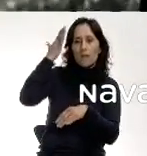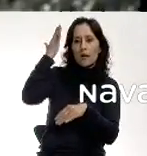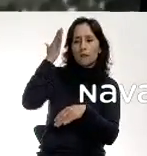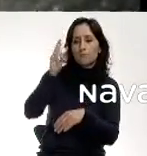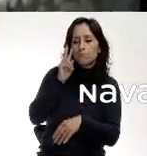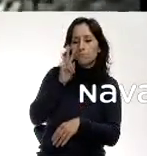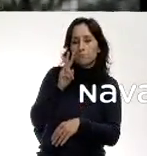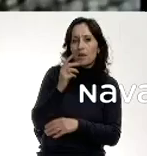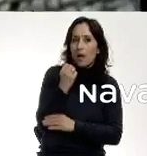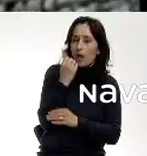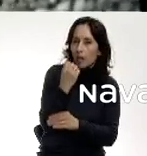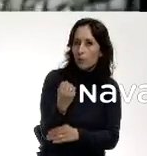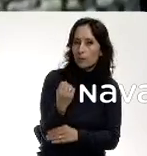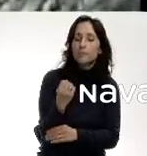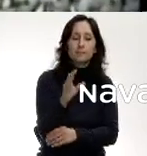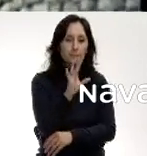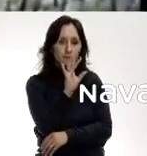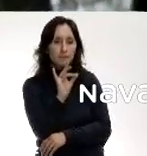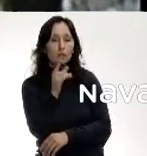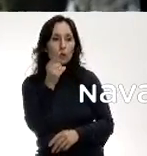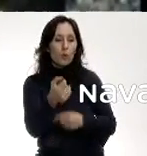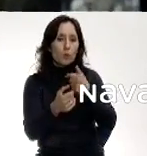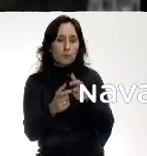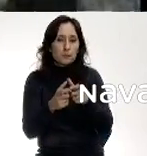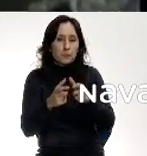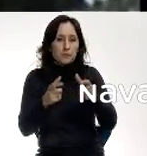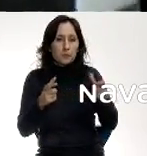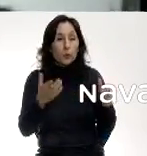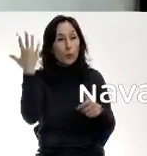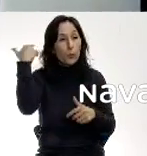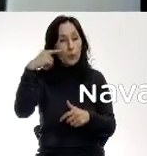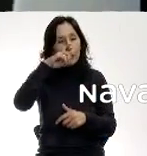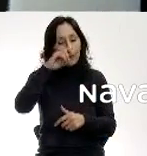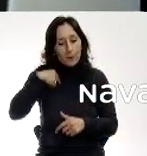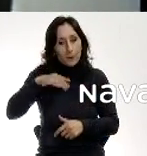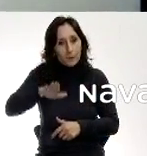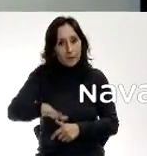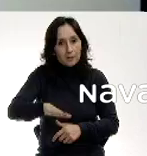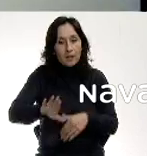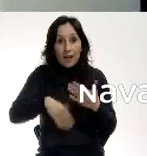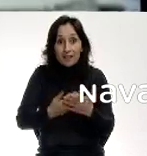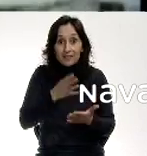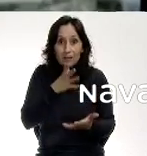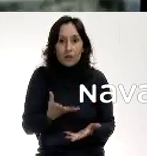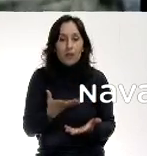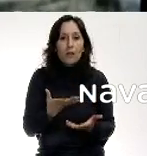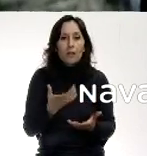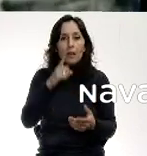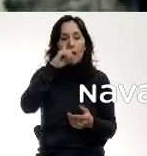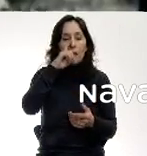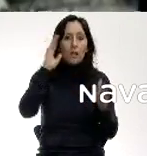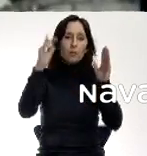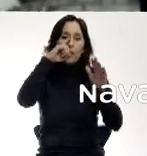he ido poco a poco. Yo tengo el recuerdo desde crío como poco a poco se fue invirtiendo en los años